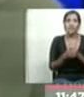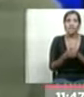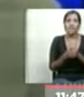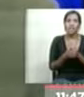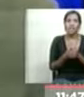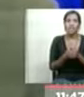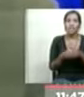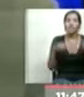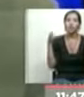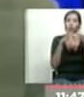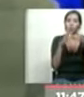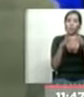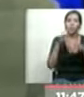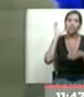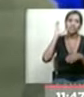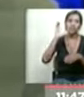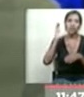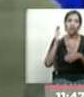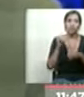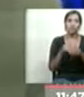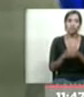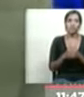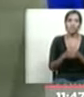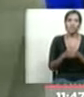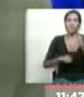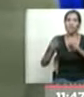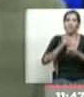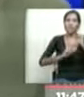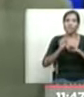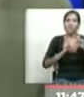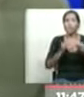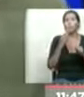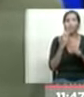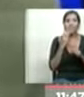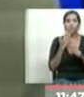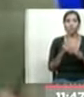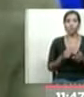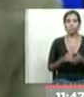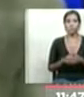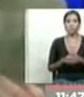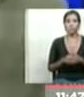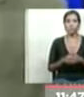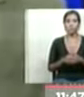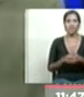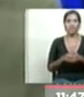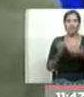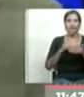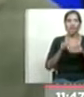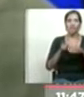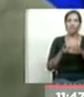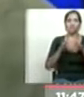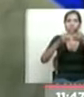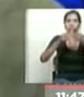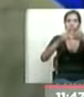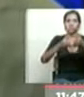Departamento de Estado, en el Departamento de Defensa hoy. Por ejemplo, hay fragatas. ¿Qué es el comando